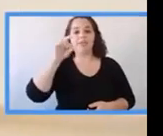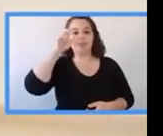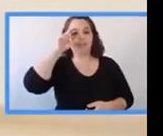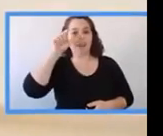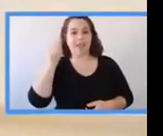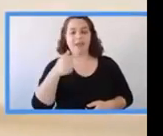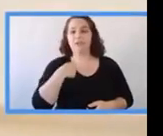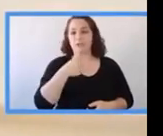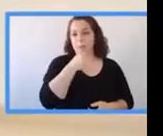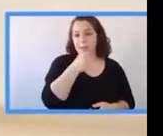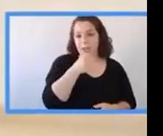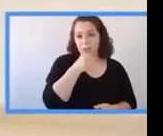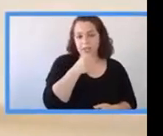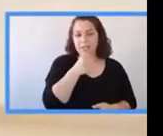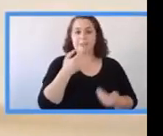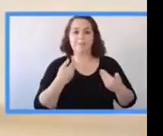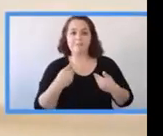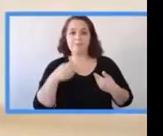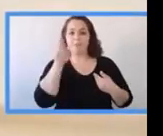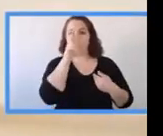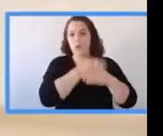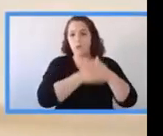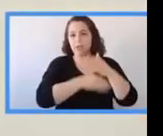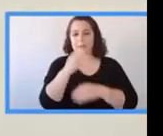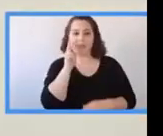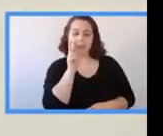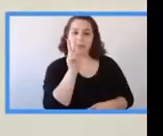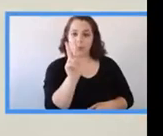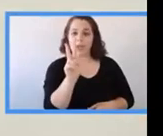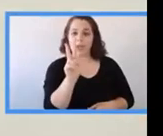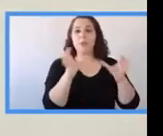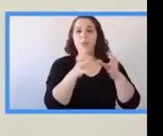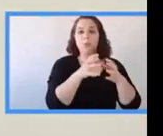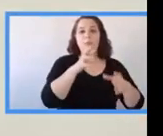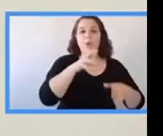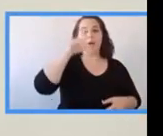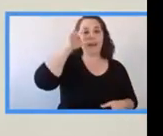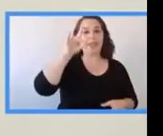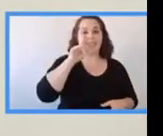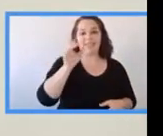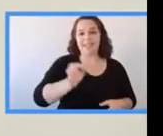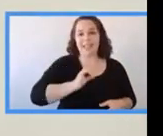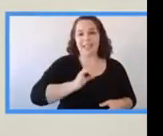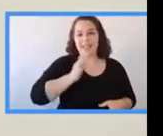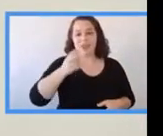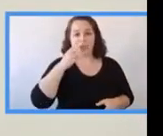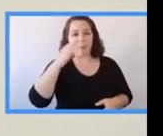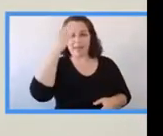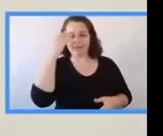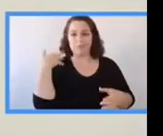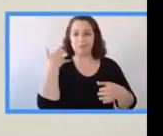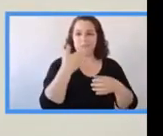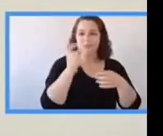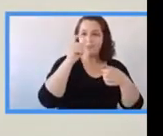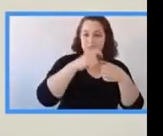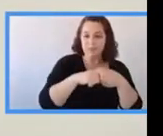soy periodista, soy una mujer con discapacidad visual, milito en la Red por los Derechos de las Personas con Discapacidad,